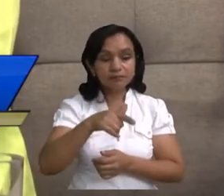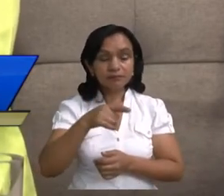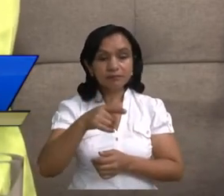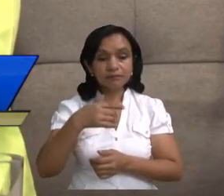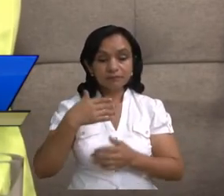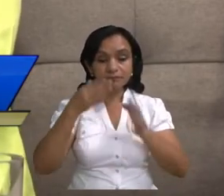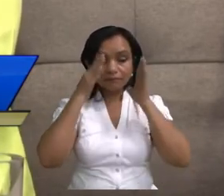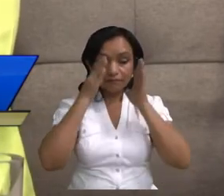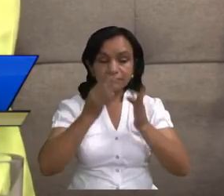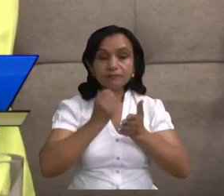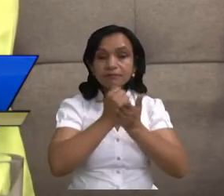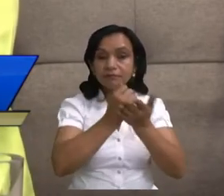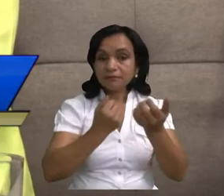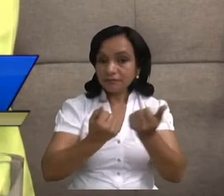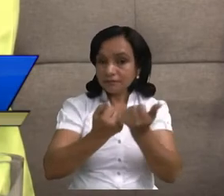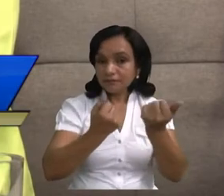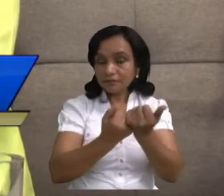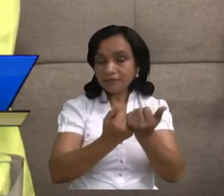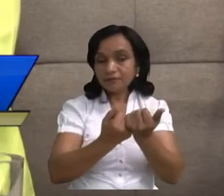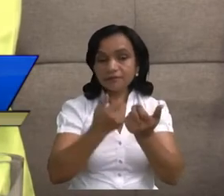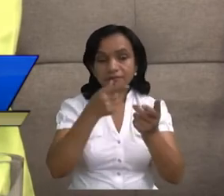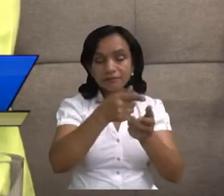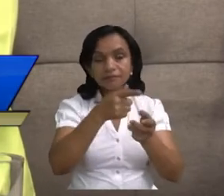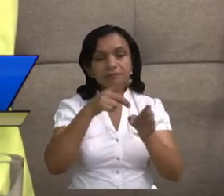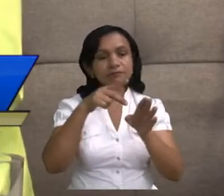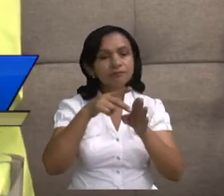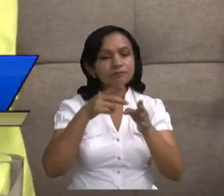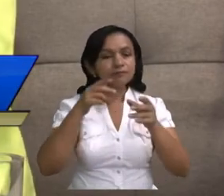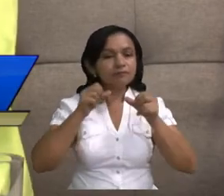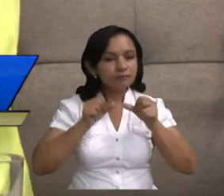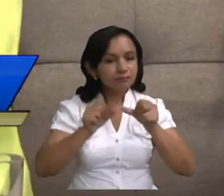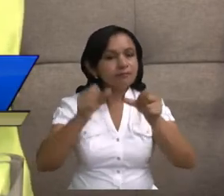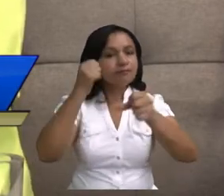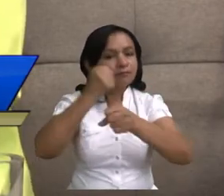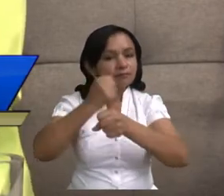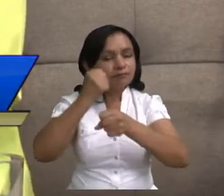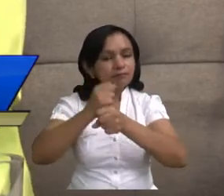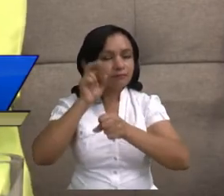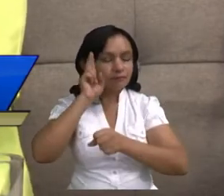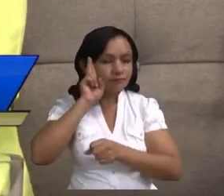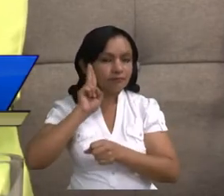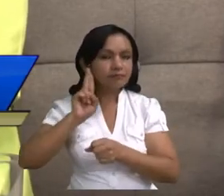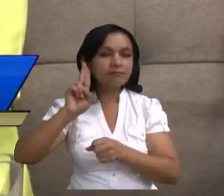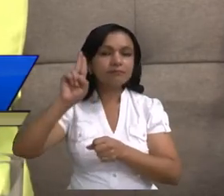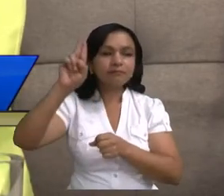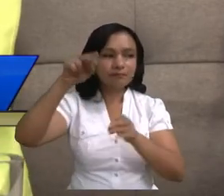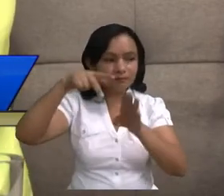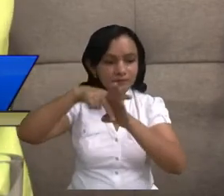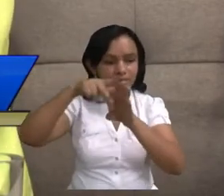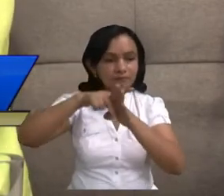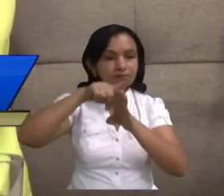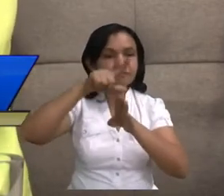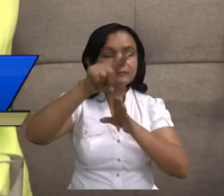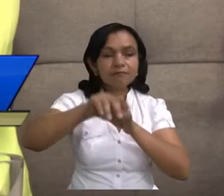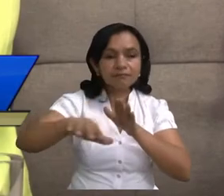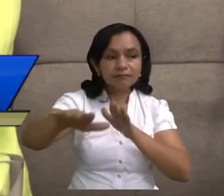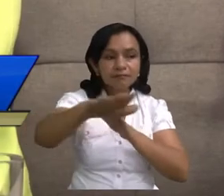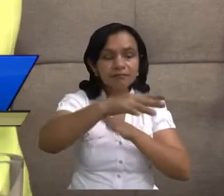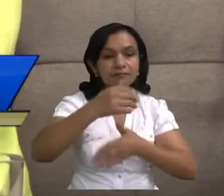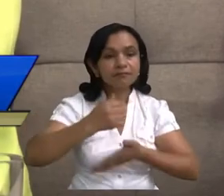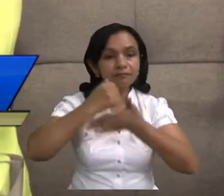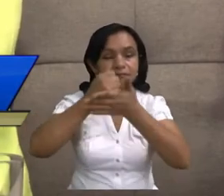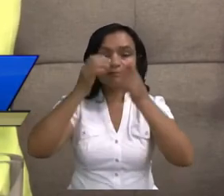atención a esos jóvenes que están en la comunidad y seguir trabajando con el programa Universidad en el Campo, porque el programa Universidad en el Campo nos permite a